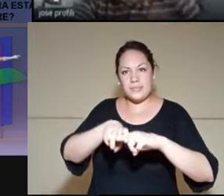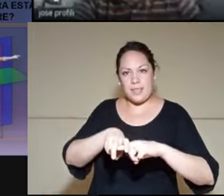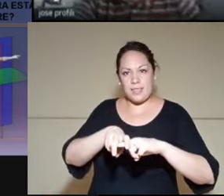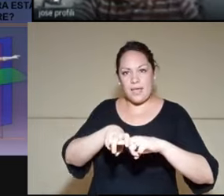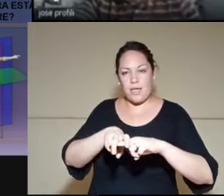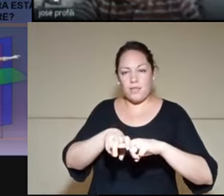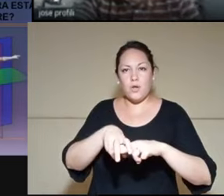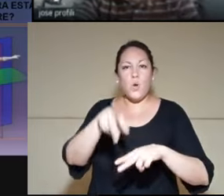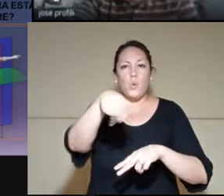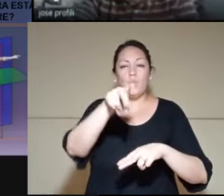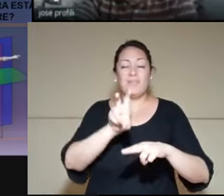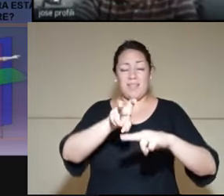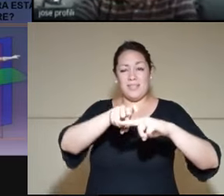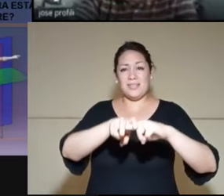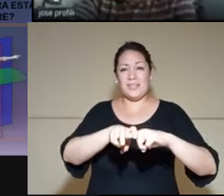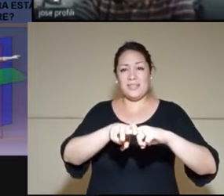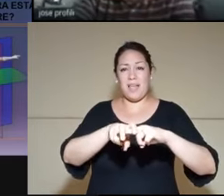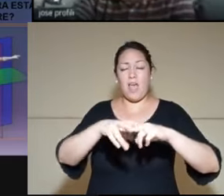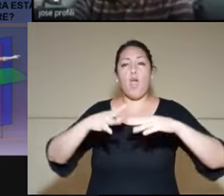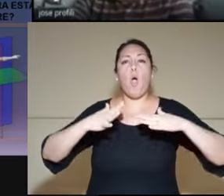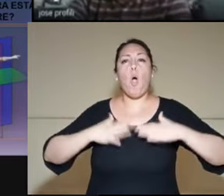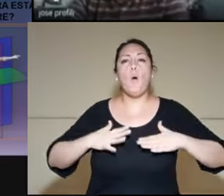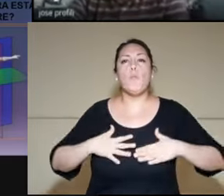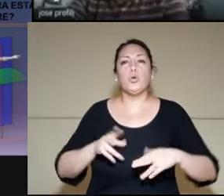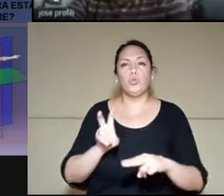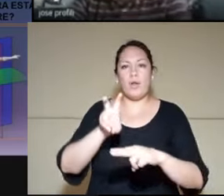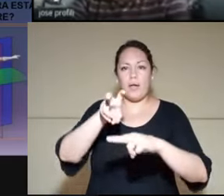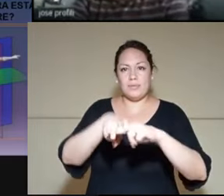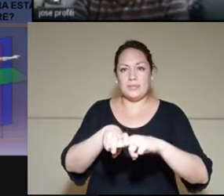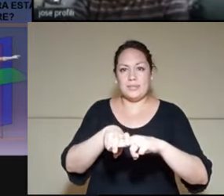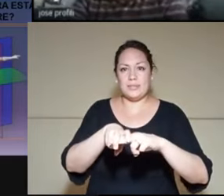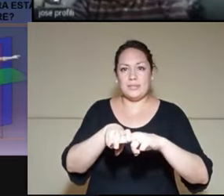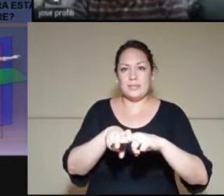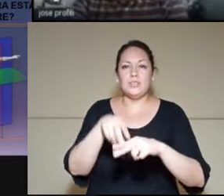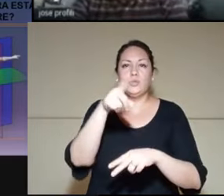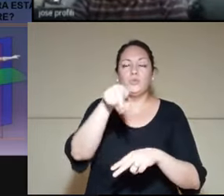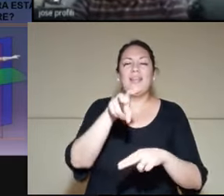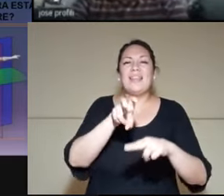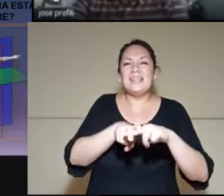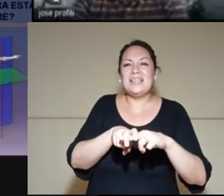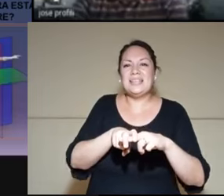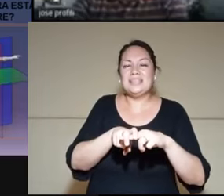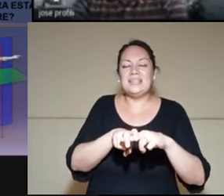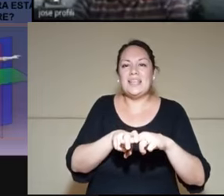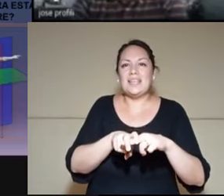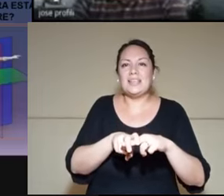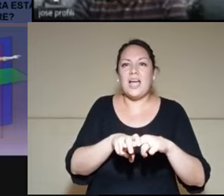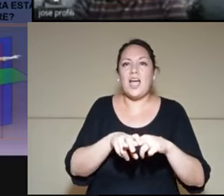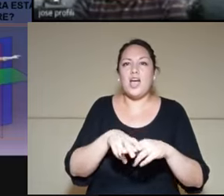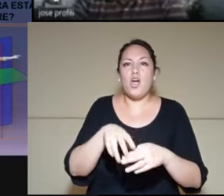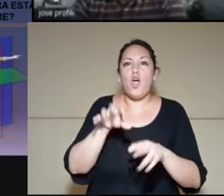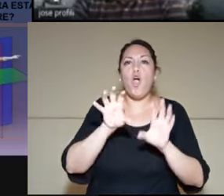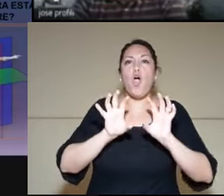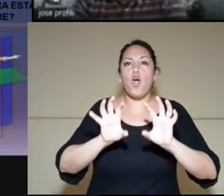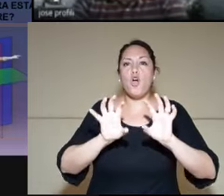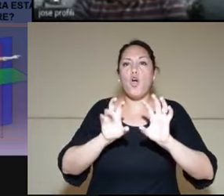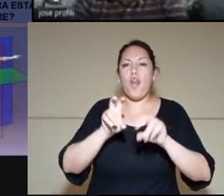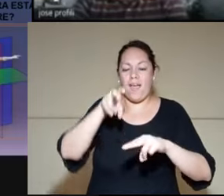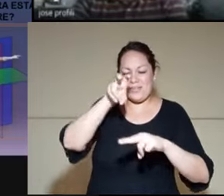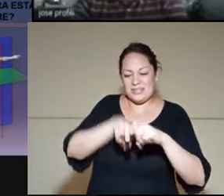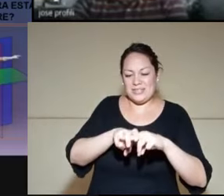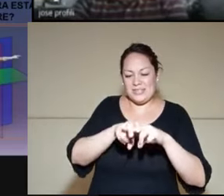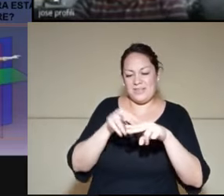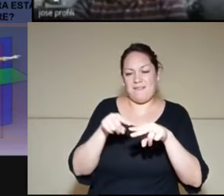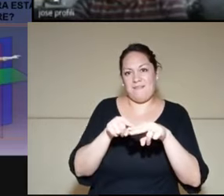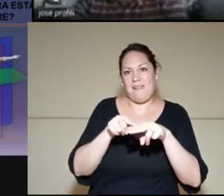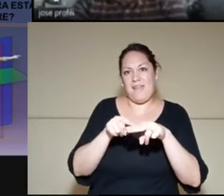distintos segmentos. Si ustedes están sentados, tienen una postura sentada. Y si tienen una postura sentada, van a tener seguramente la cola sobre